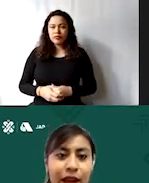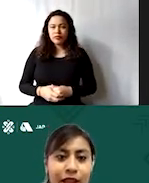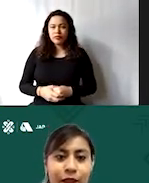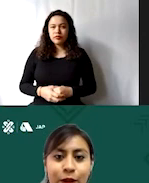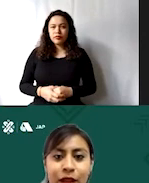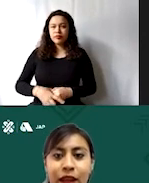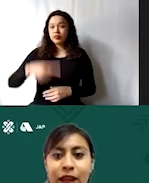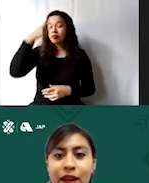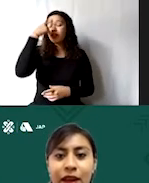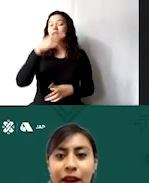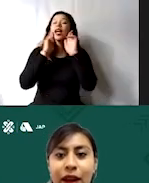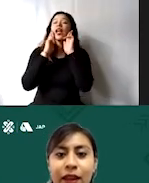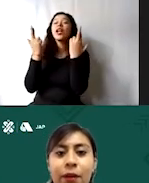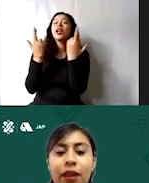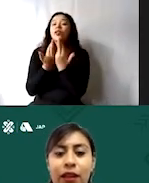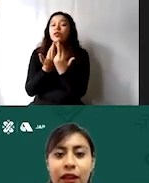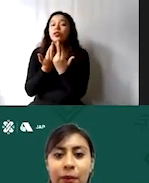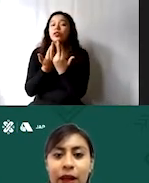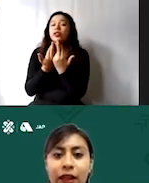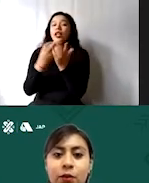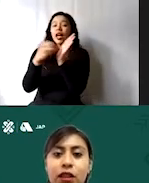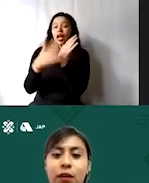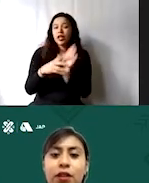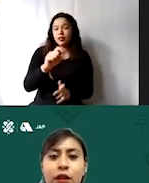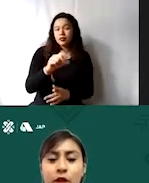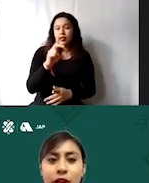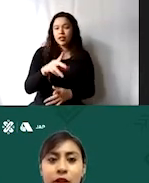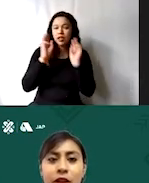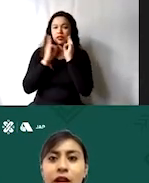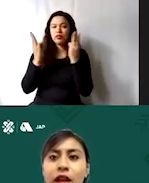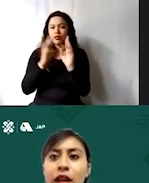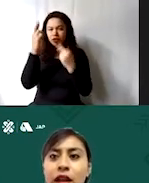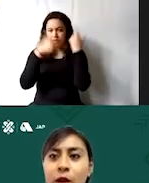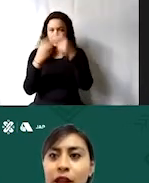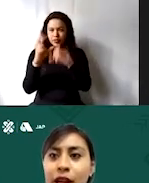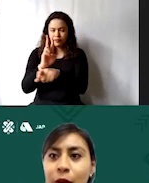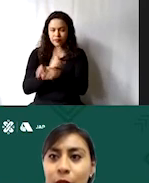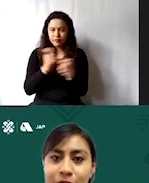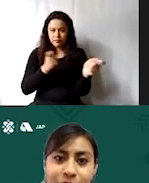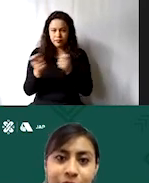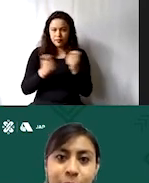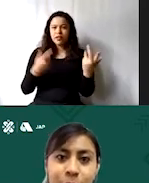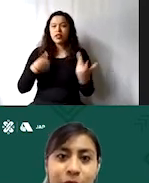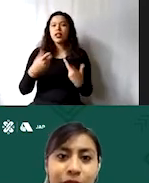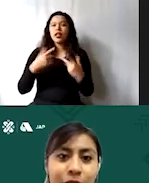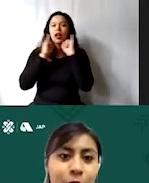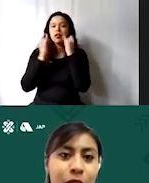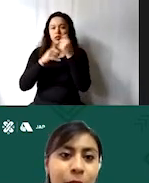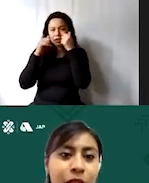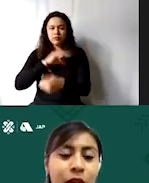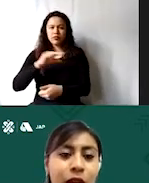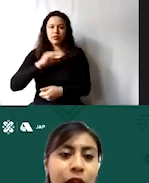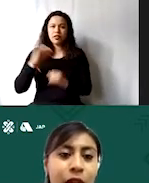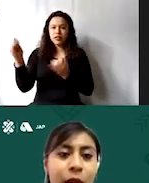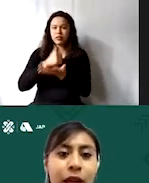correspondiente a la sesión de Agenda 2030, Mecanismos de Revisión y Monitoreo. Lo entrega la Junta de Asistencia Privada en la Ciudad